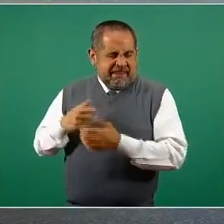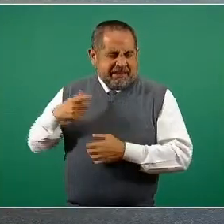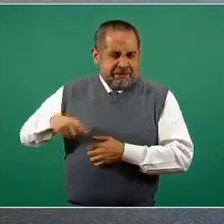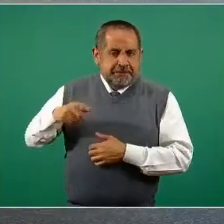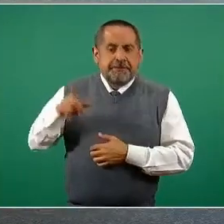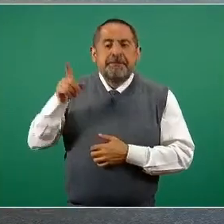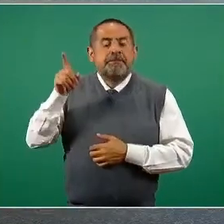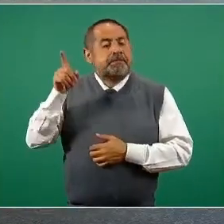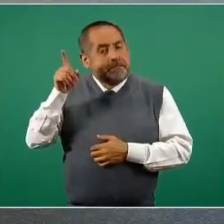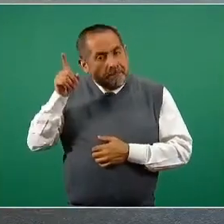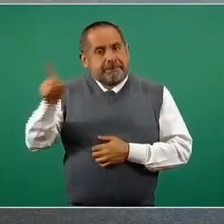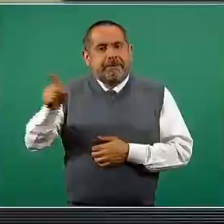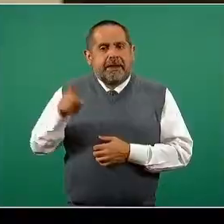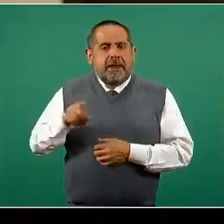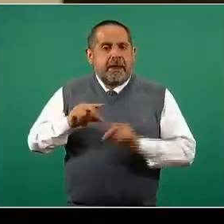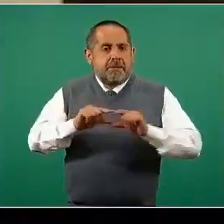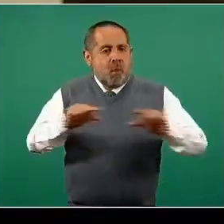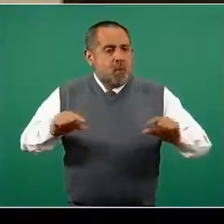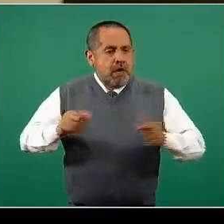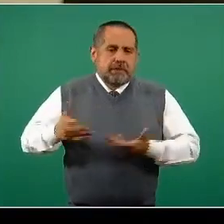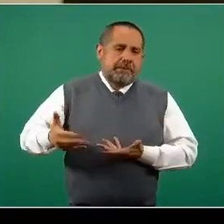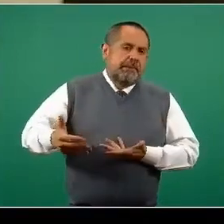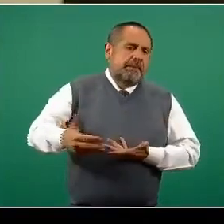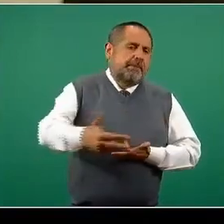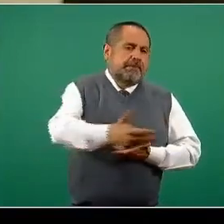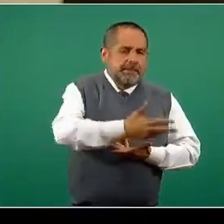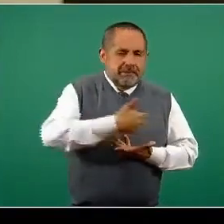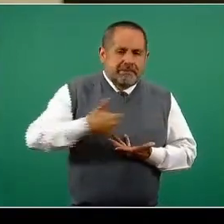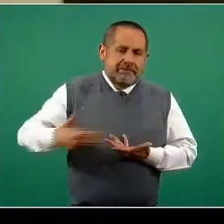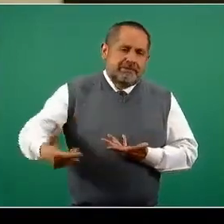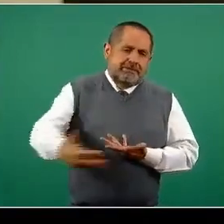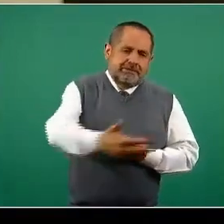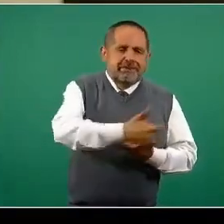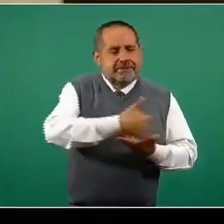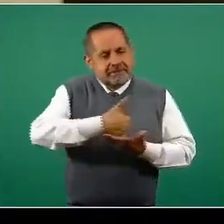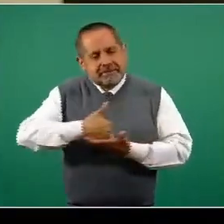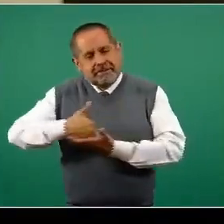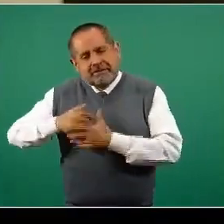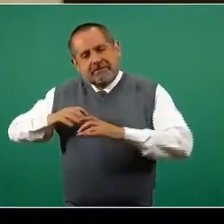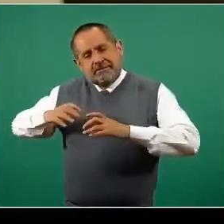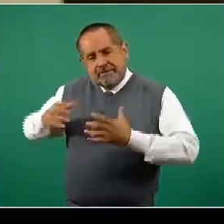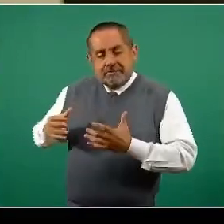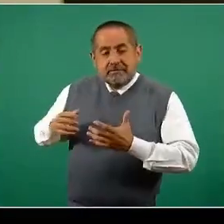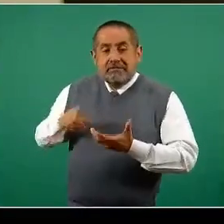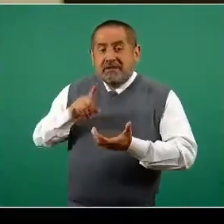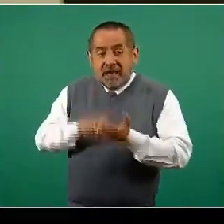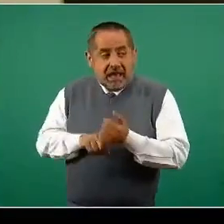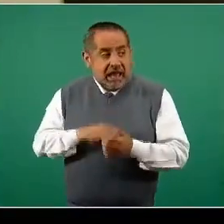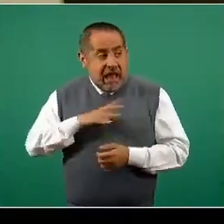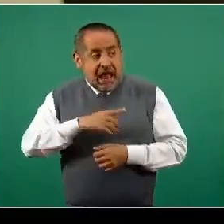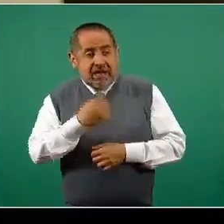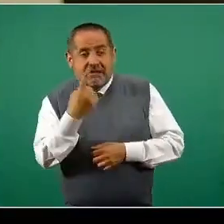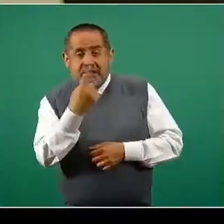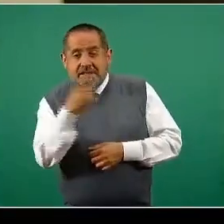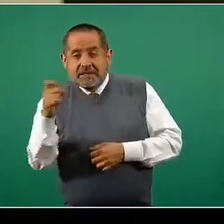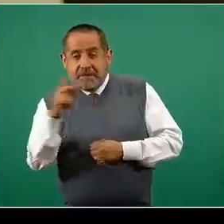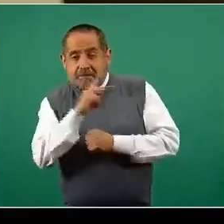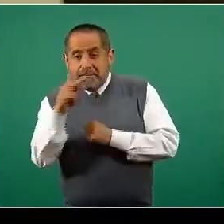son los países que están acaparando las vacunas, y hay 100 países donde no se ha aplicado una sola